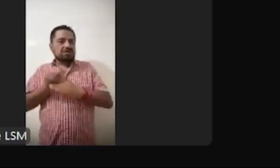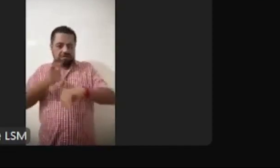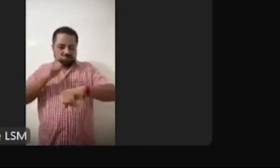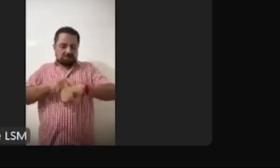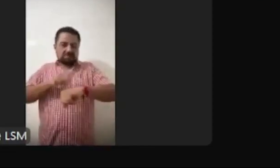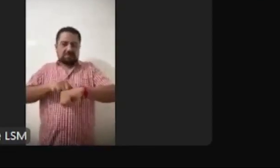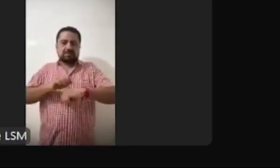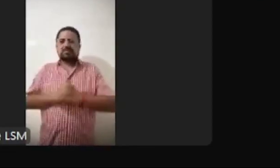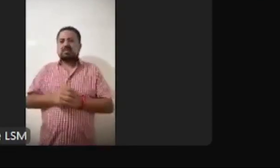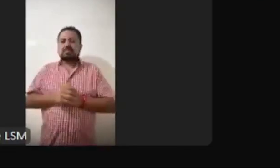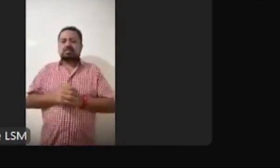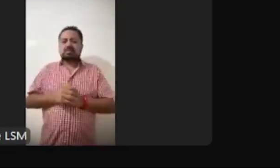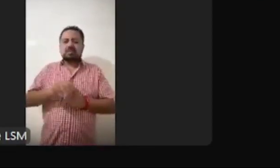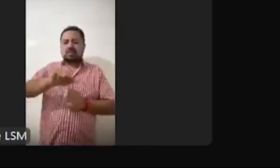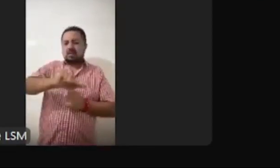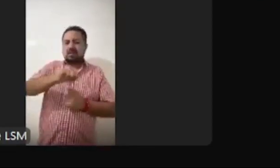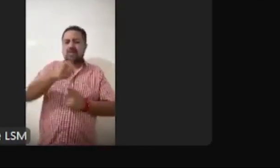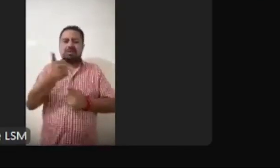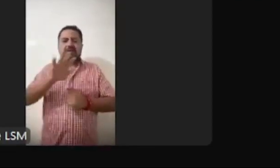las